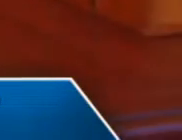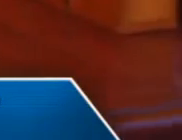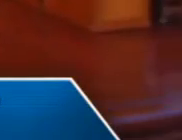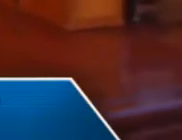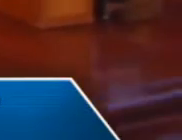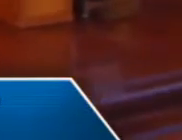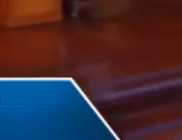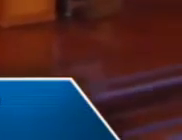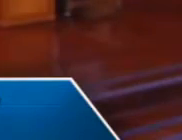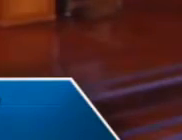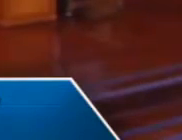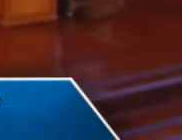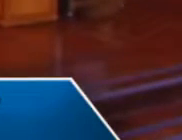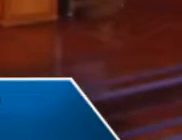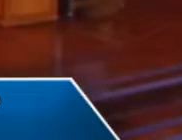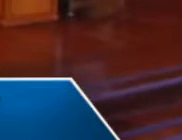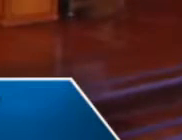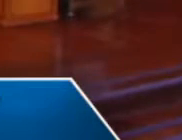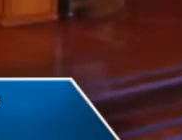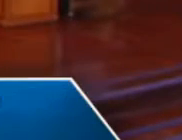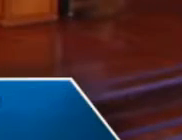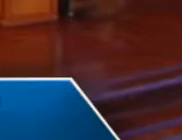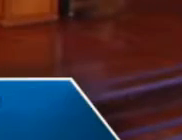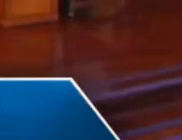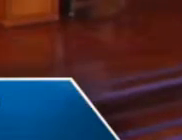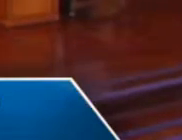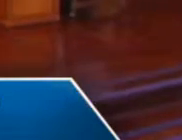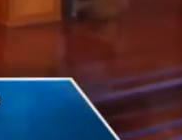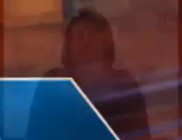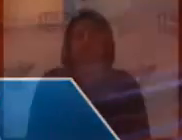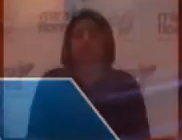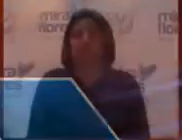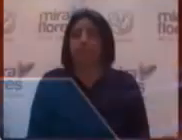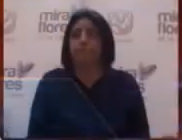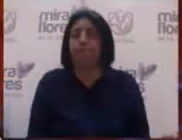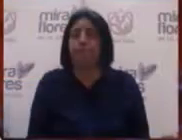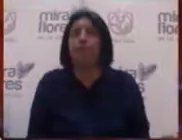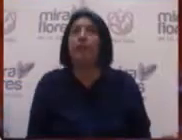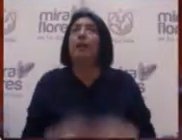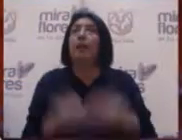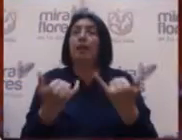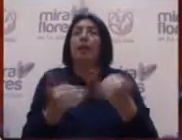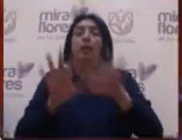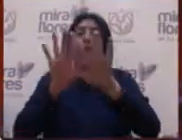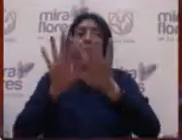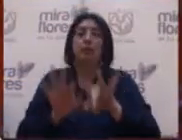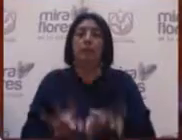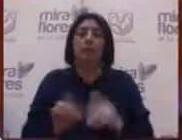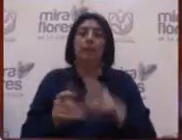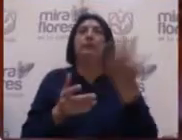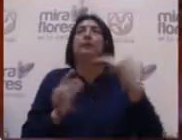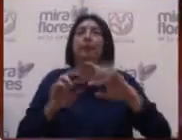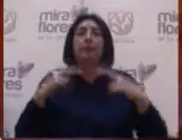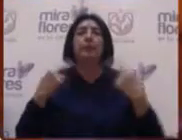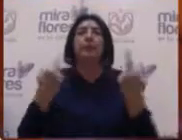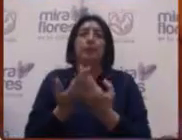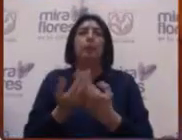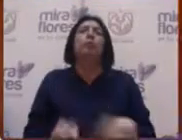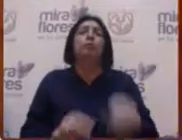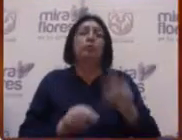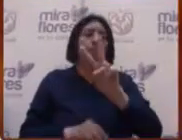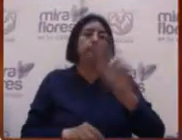acta de fecha 6 de diciembre del año 2016 por unanimidad de votos. Tenemos también el acta de la sesión extraordinaria del Consejo de fecha